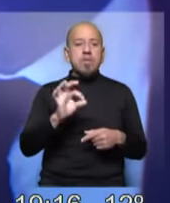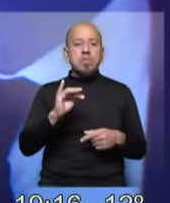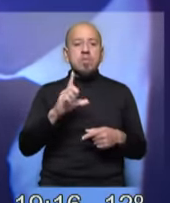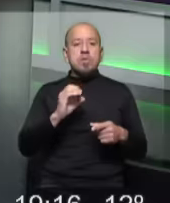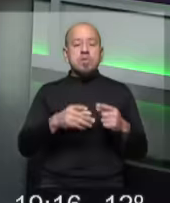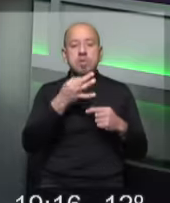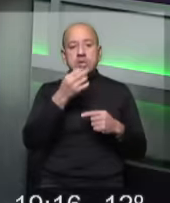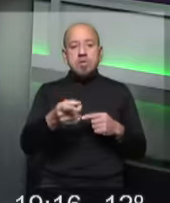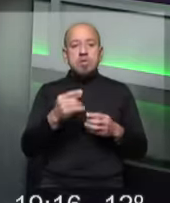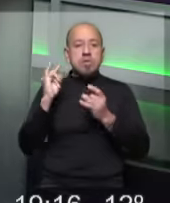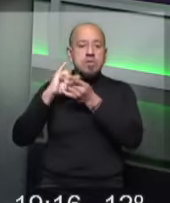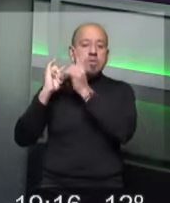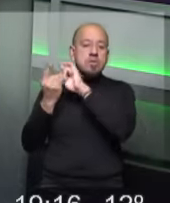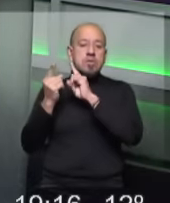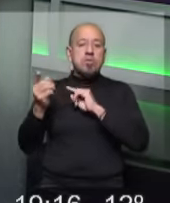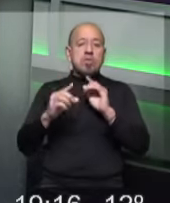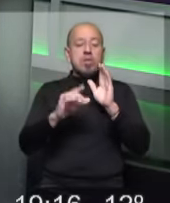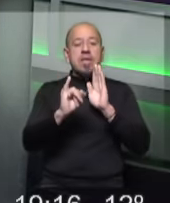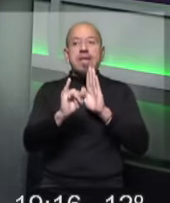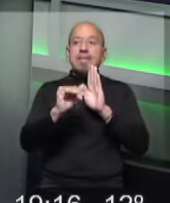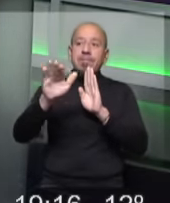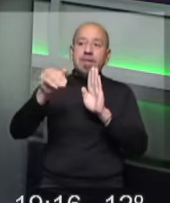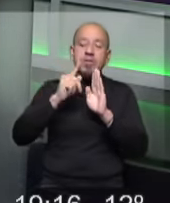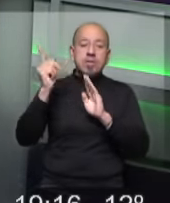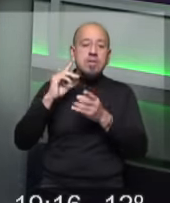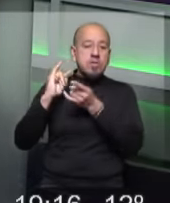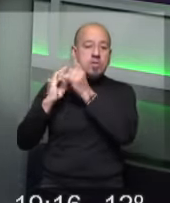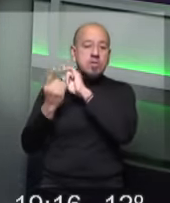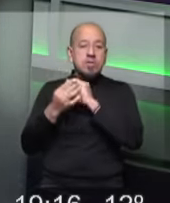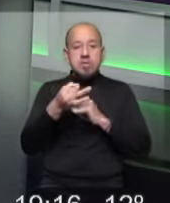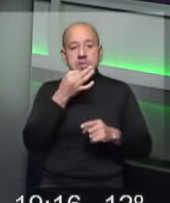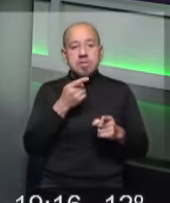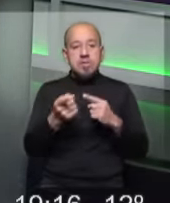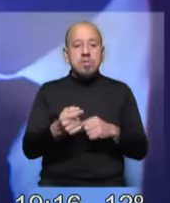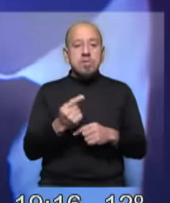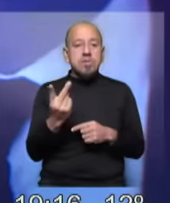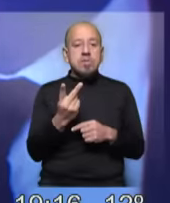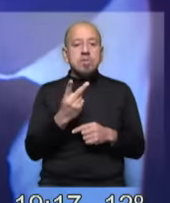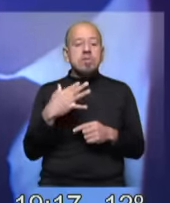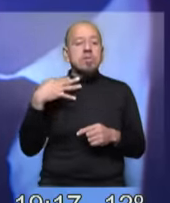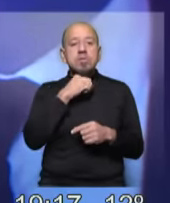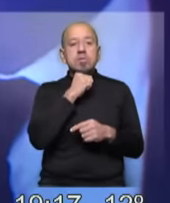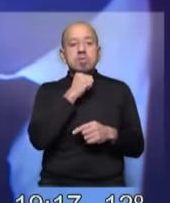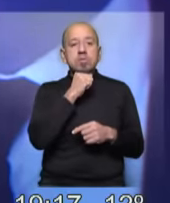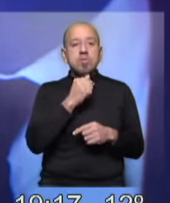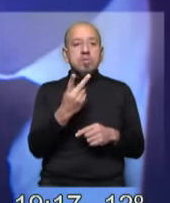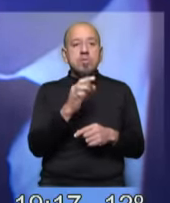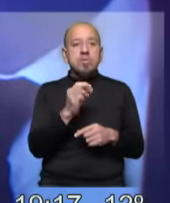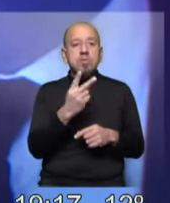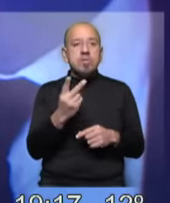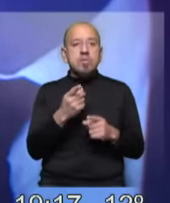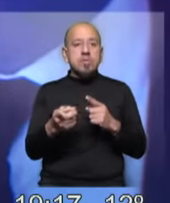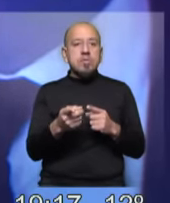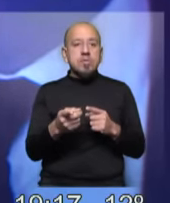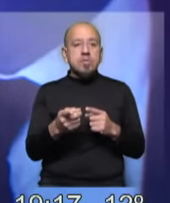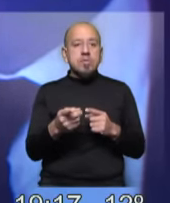interpelación. Porque Bustillo en la interpelación dijo que fue el 22 de agosto del año pasado, en 2022, cuando ya se